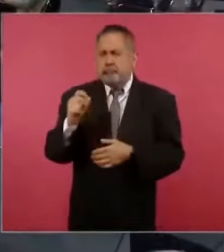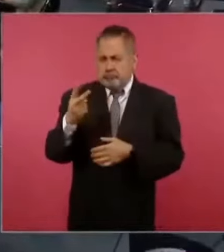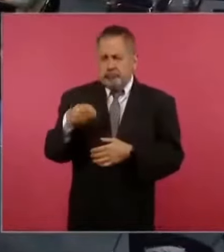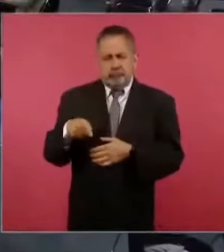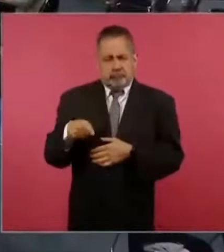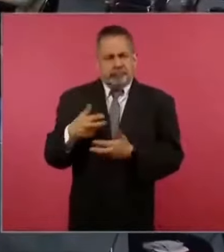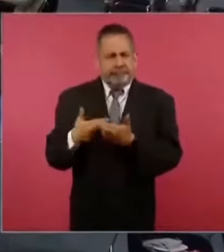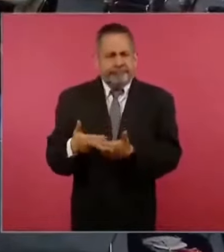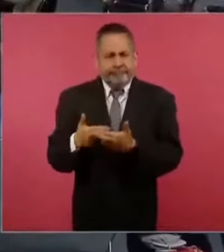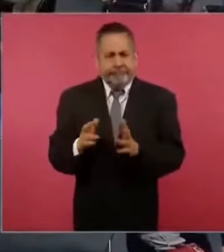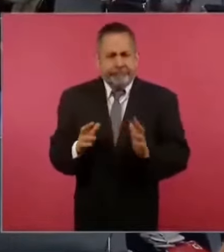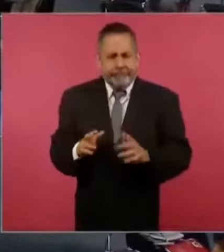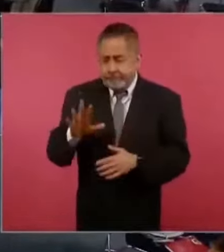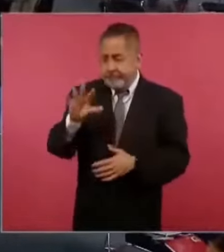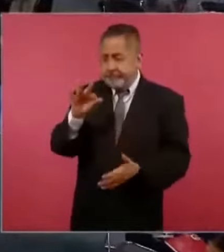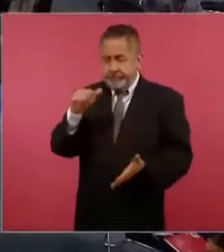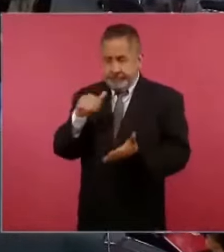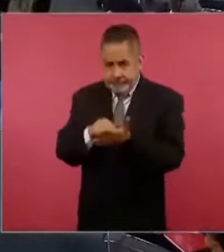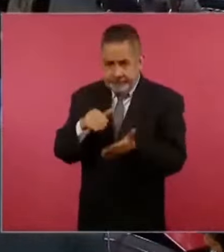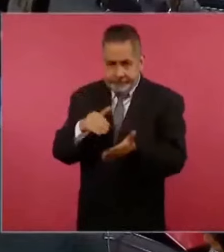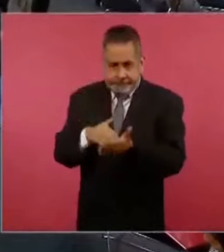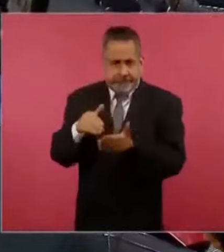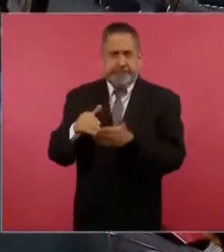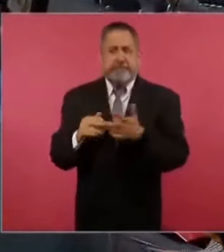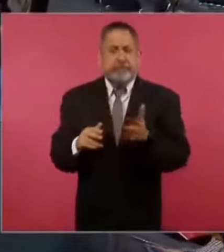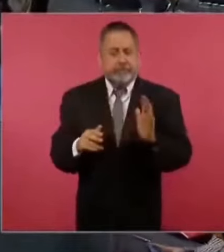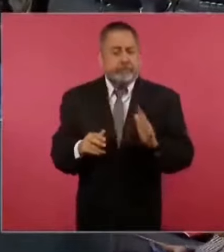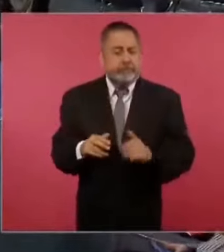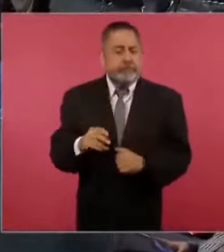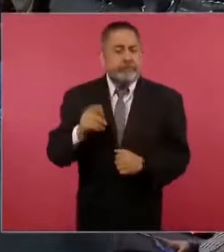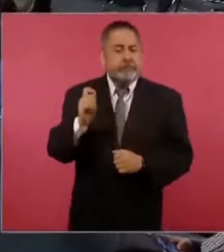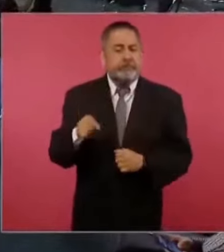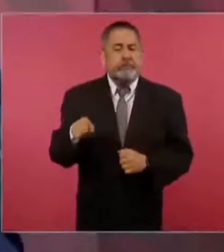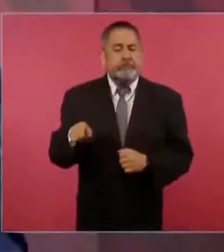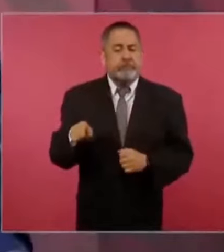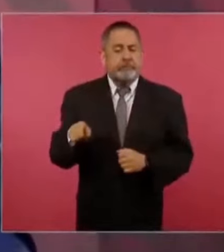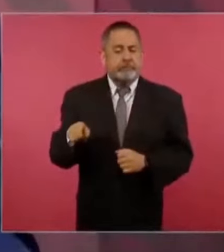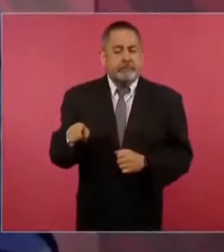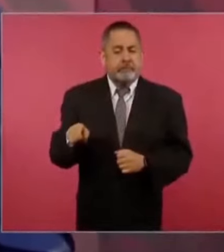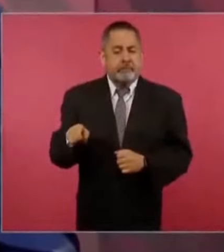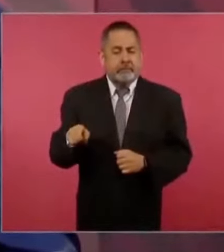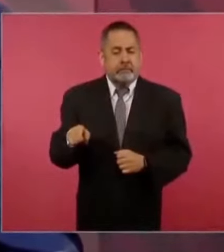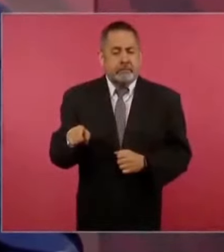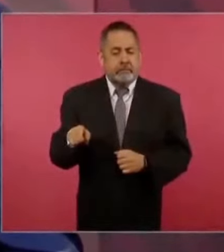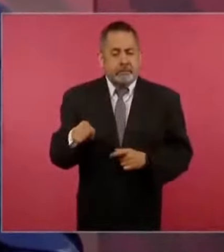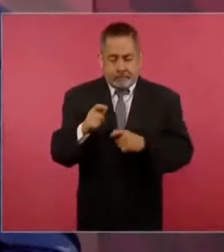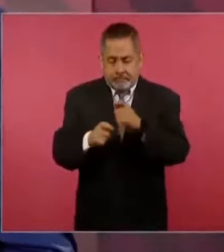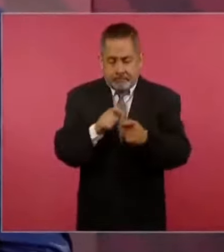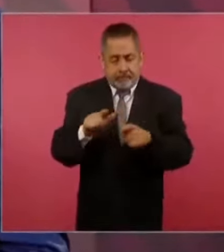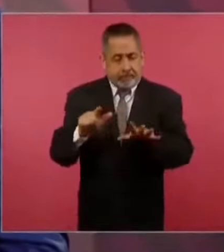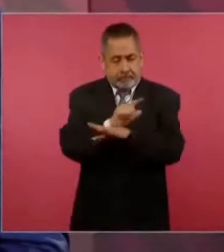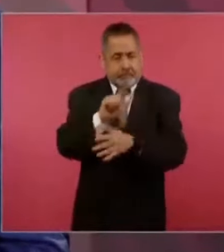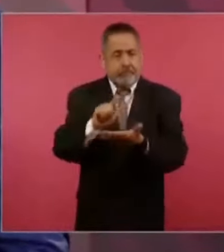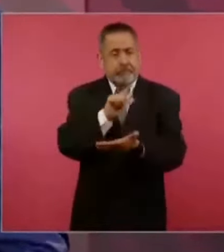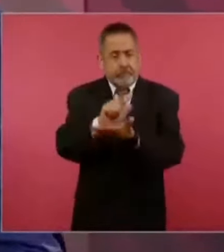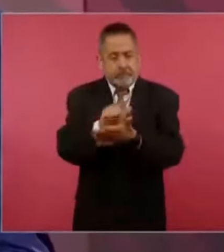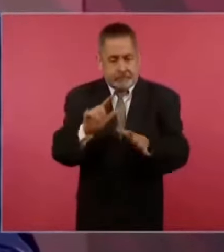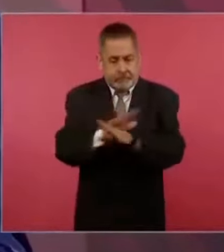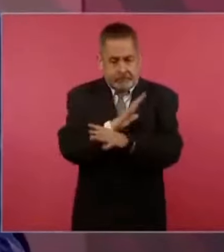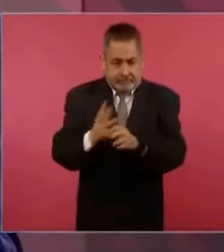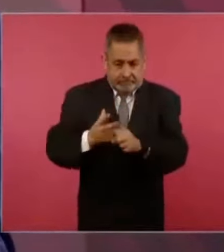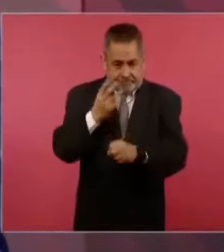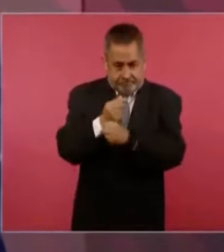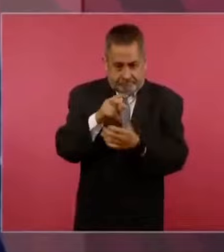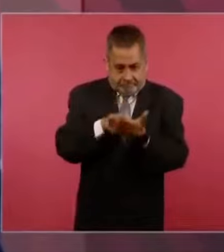22 40,000 millones porque se hizo una reforma a la ley y